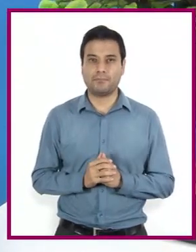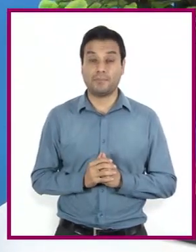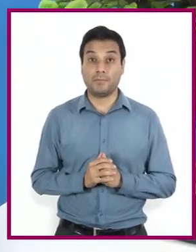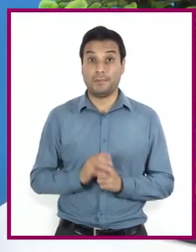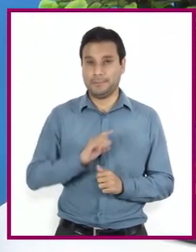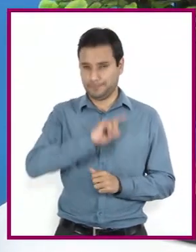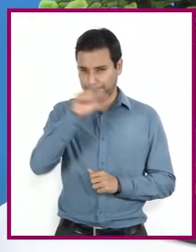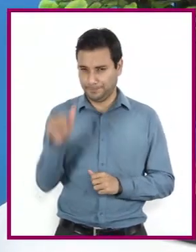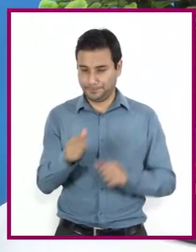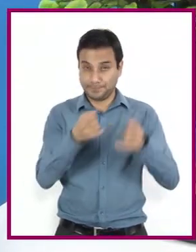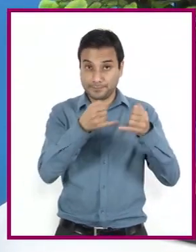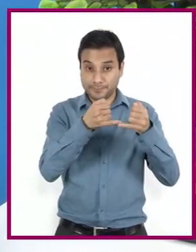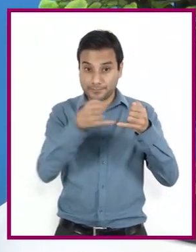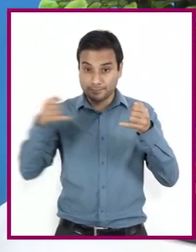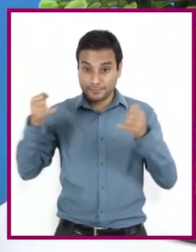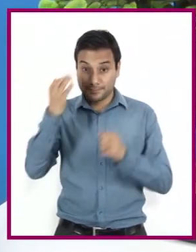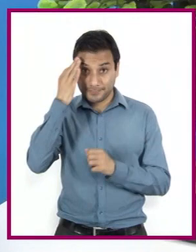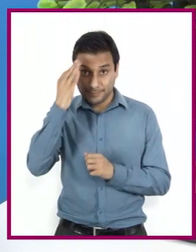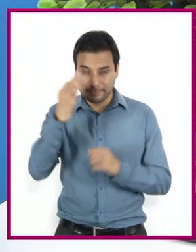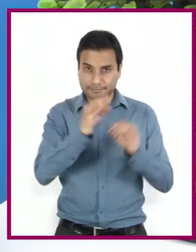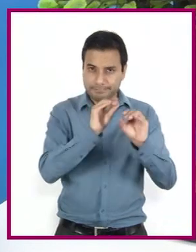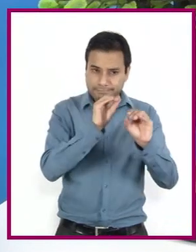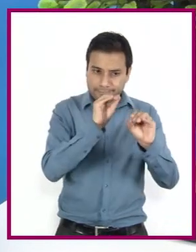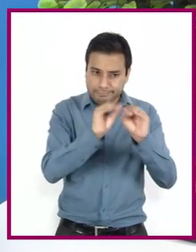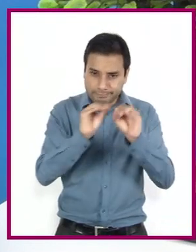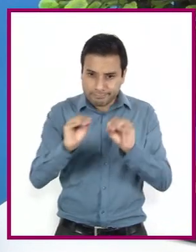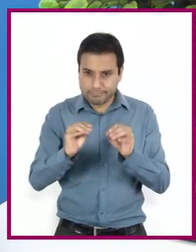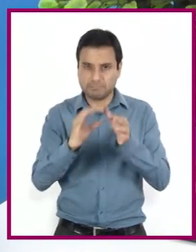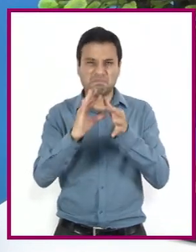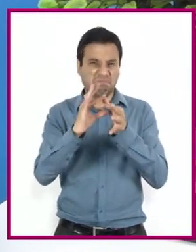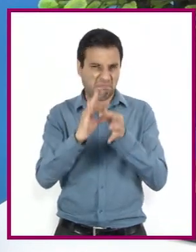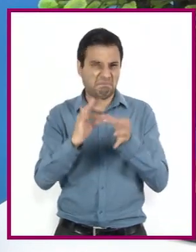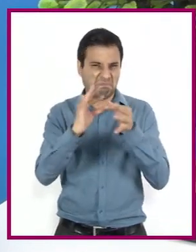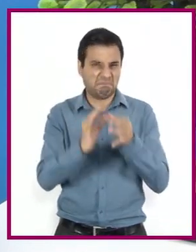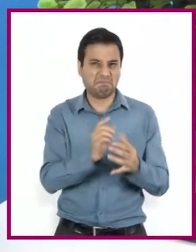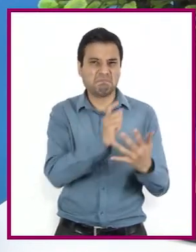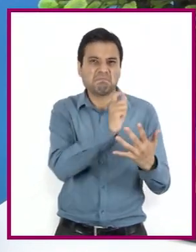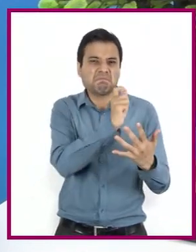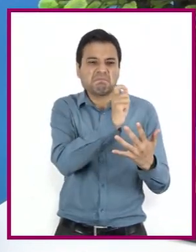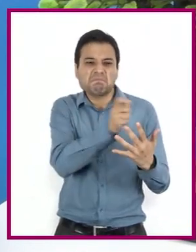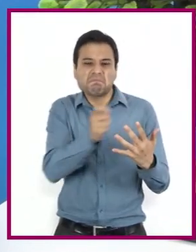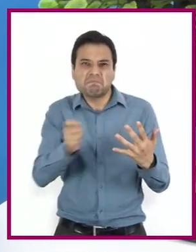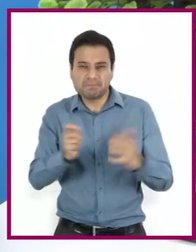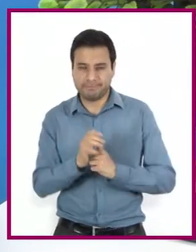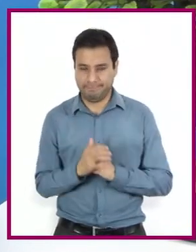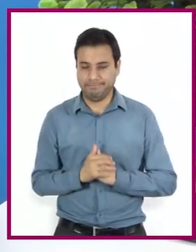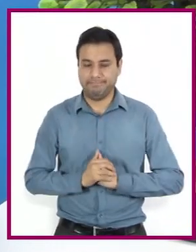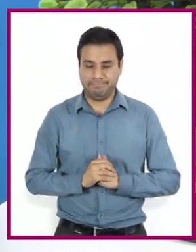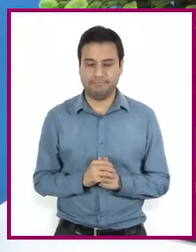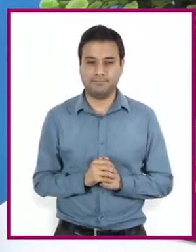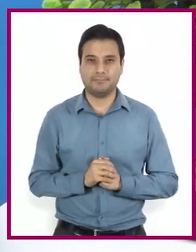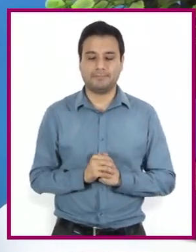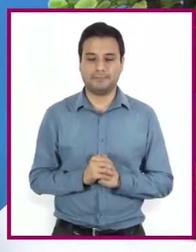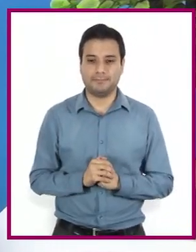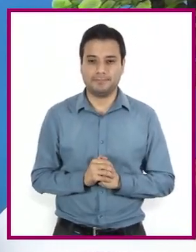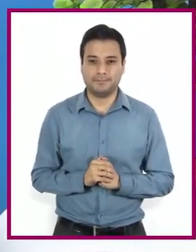del tiempo para completarla y anotar de forma breve cuáles fueron sus principales